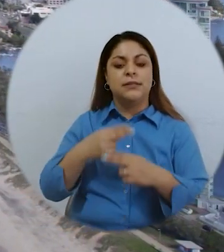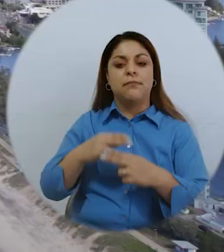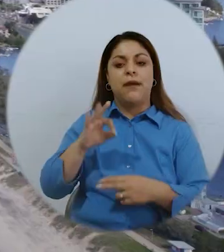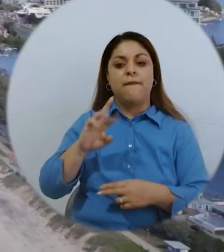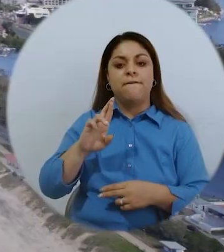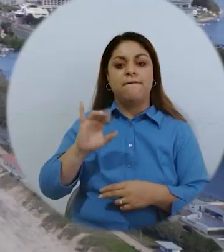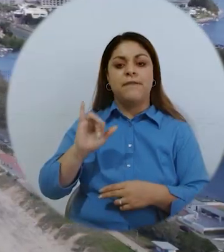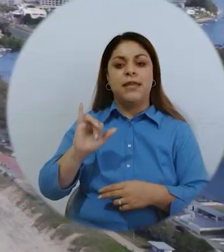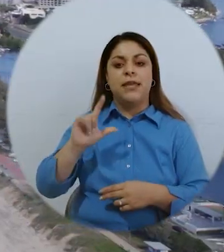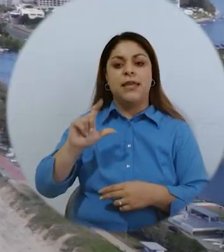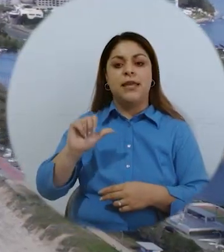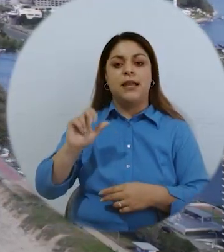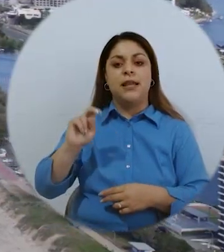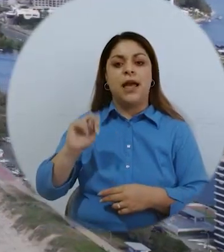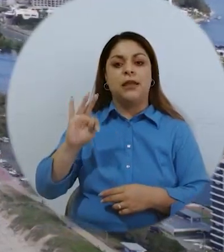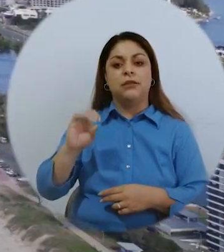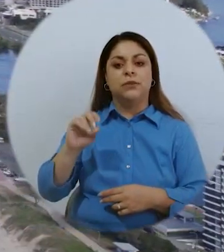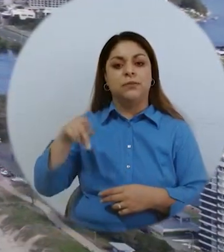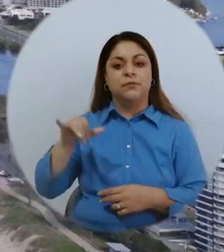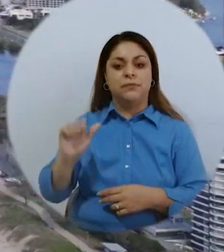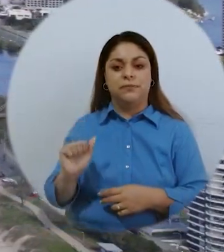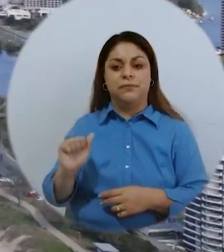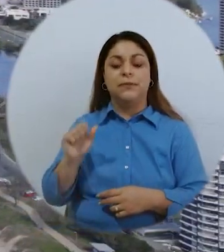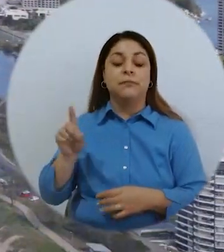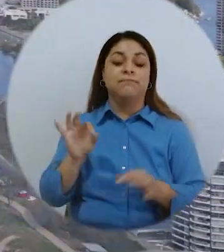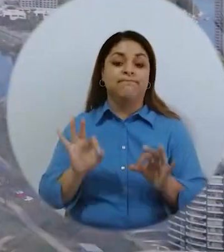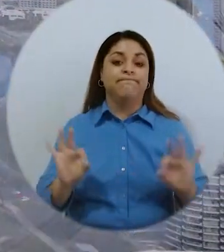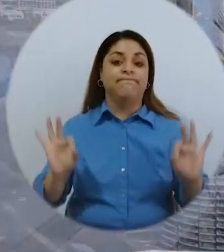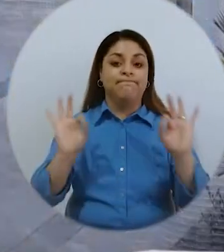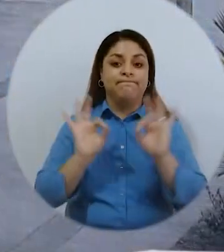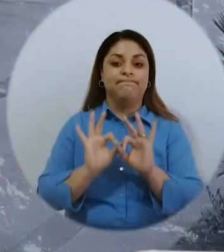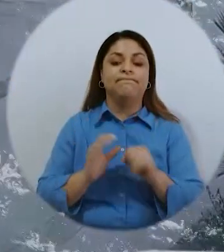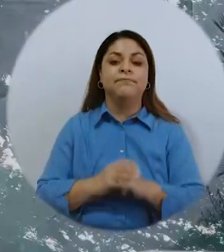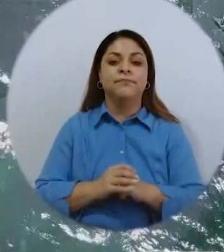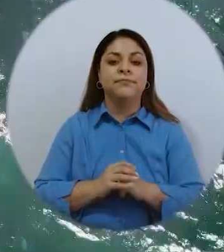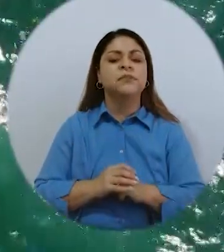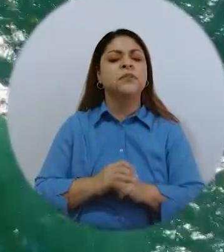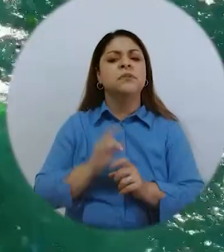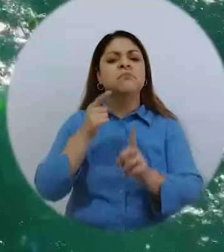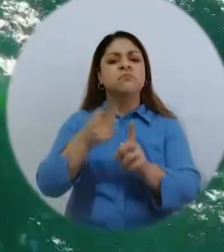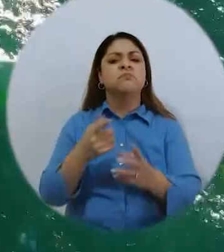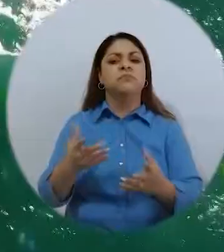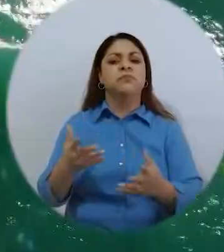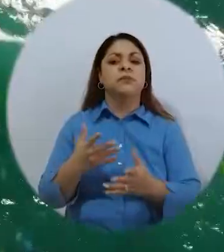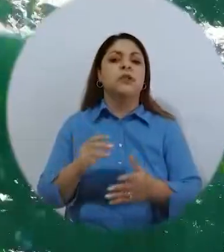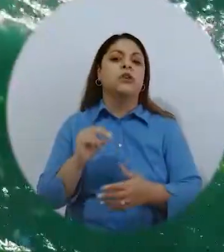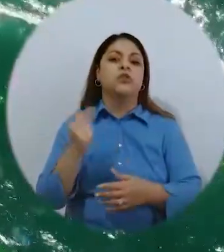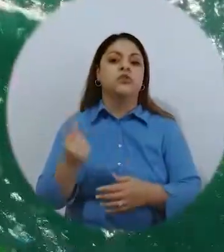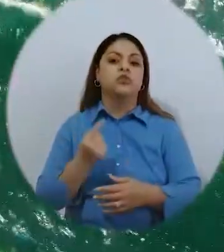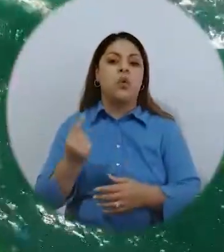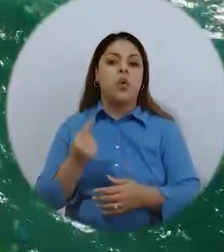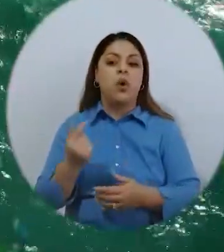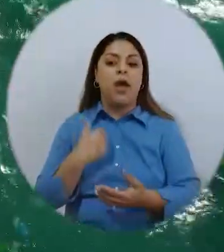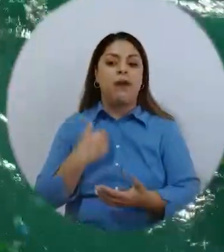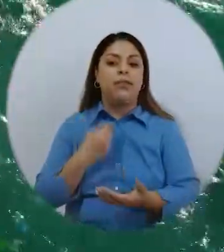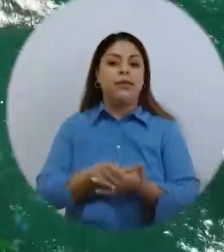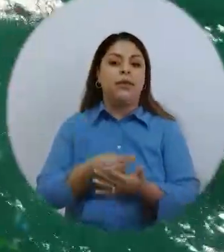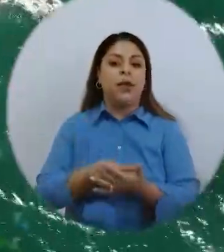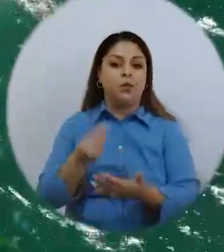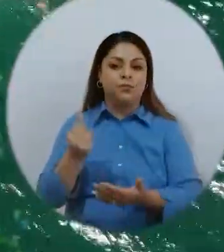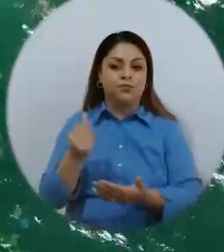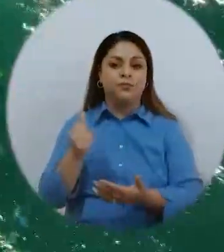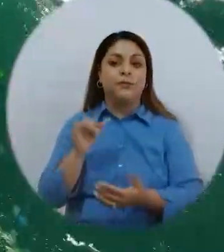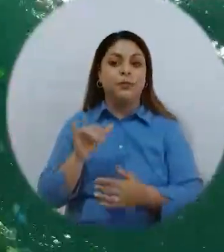de la filantropía, ¿verdad? Que juega también un rol allí importante. El punto es no solo tener el dinero, ese